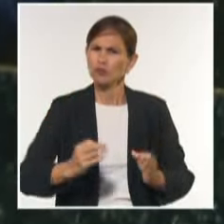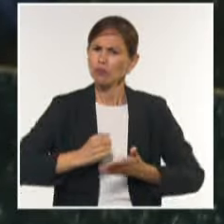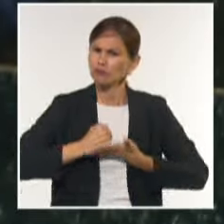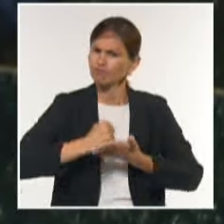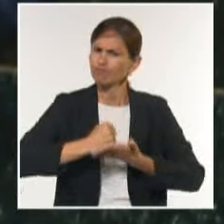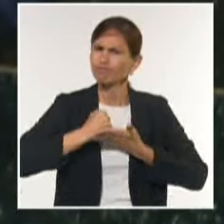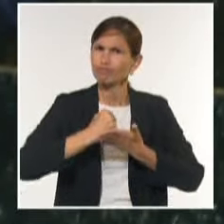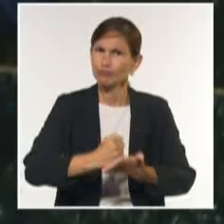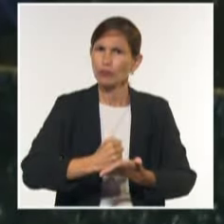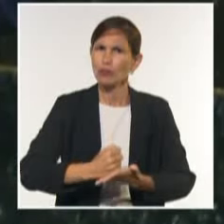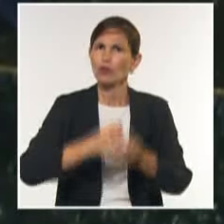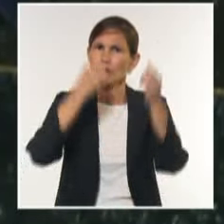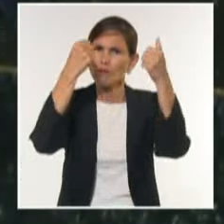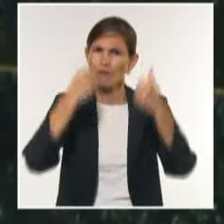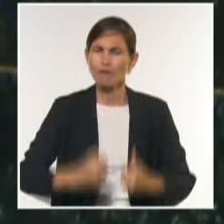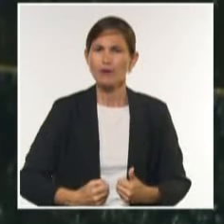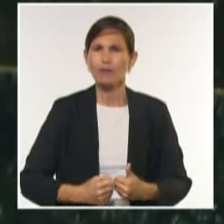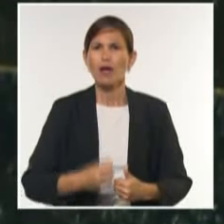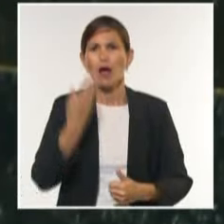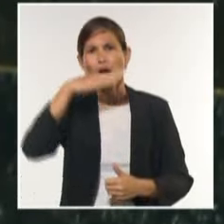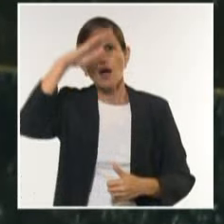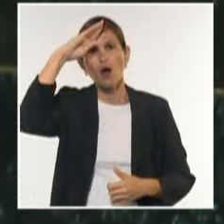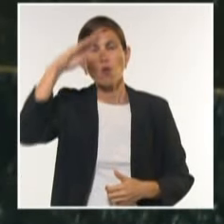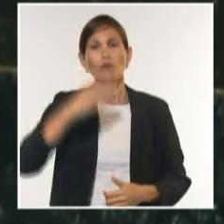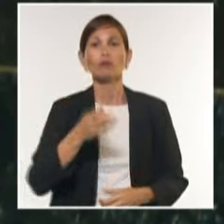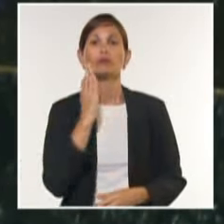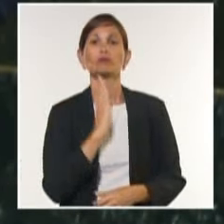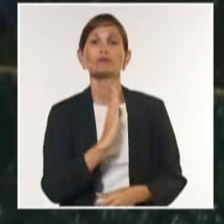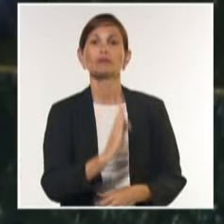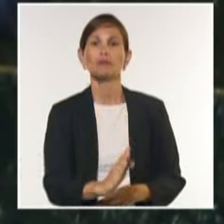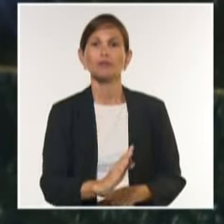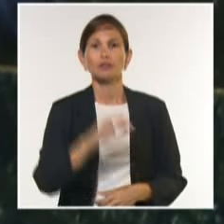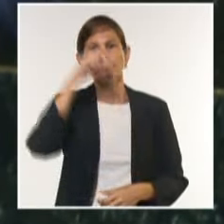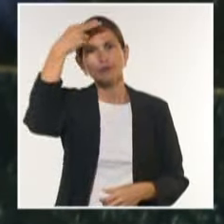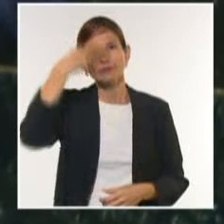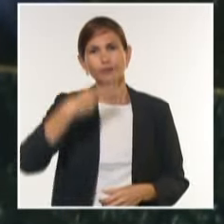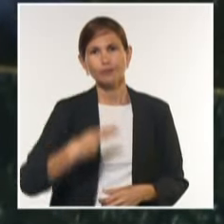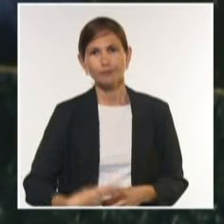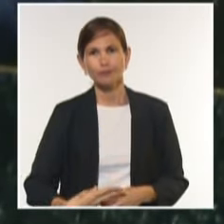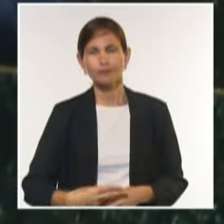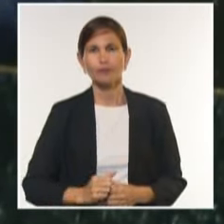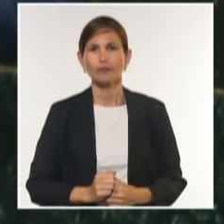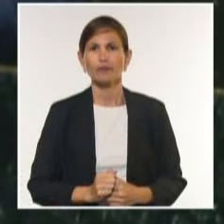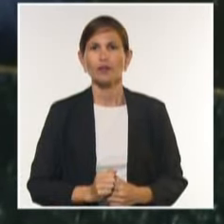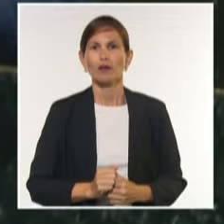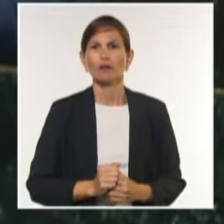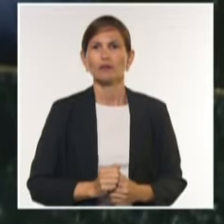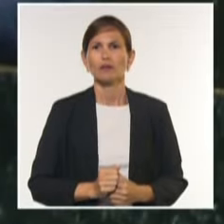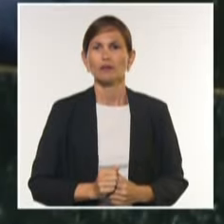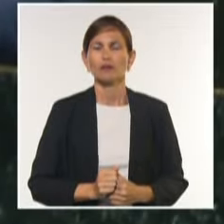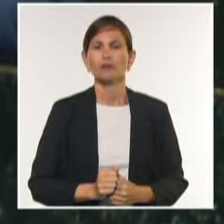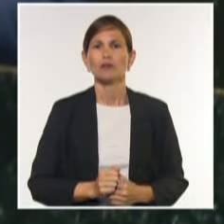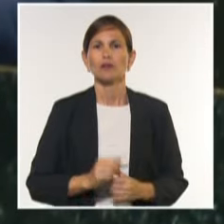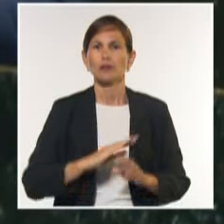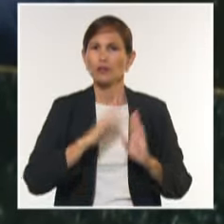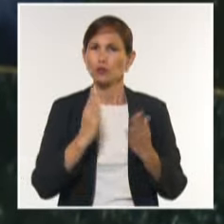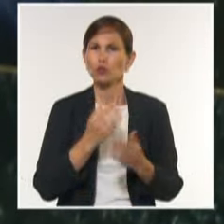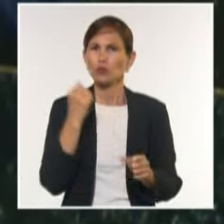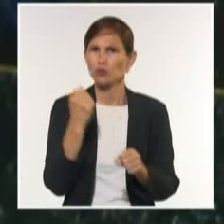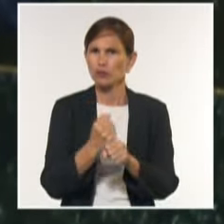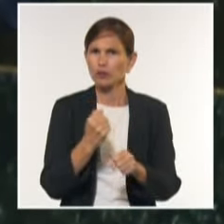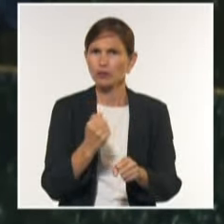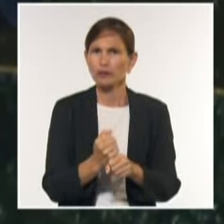firmemente cimentada en el respeto de los derechos humanos y los derechos laborales en